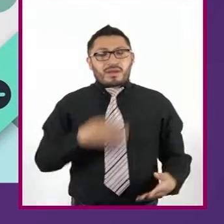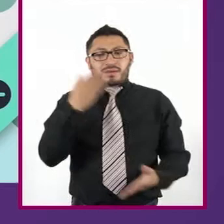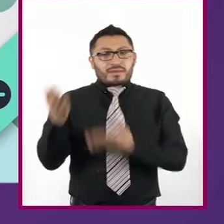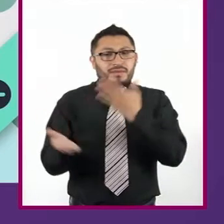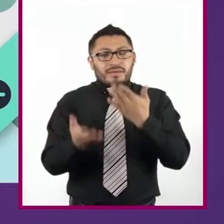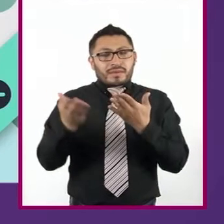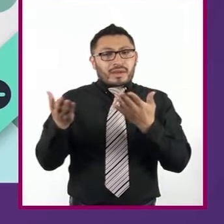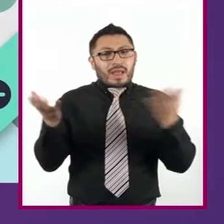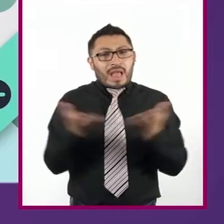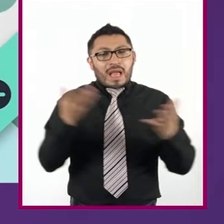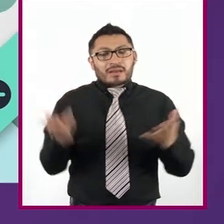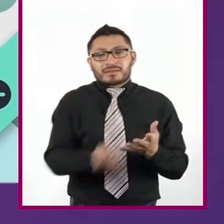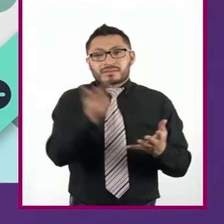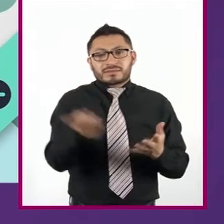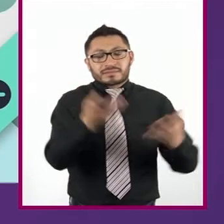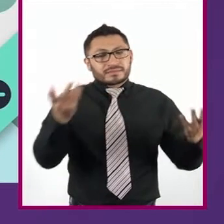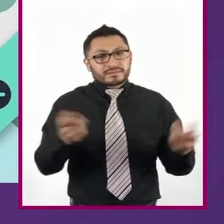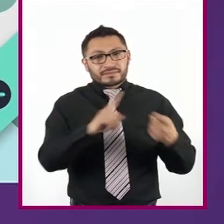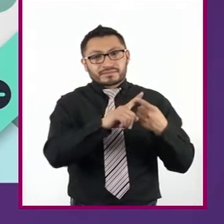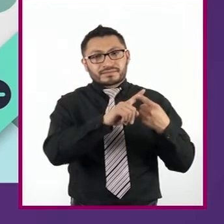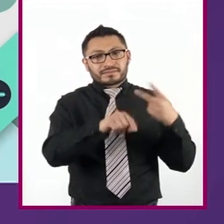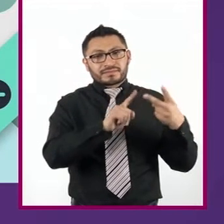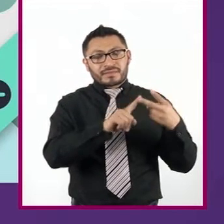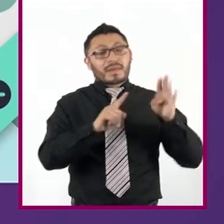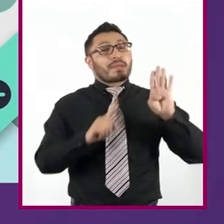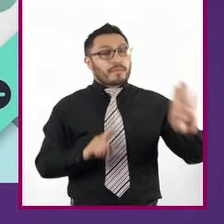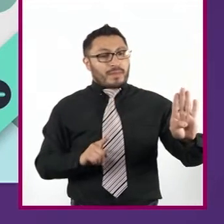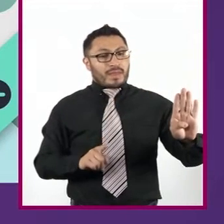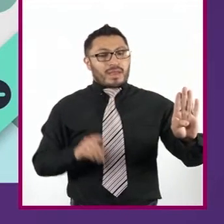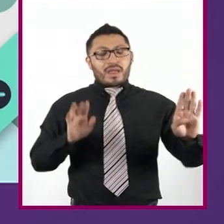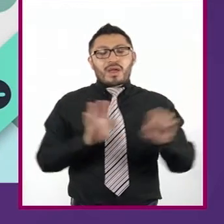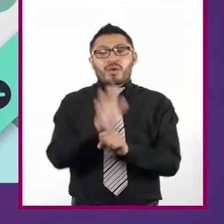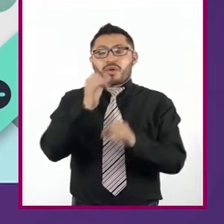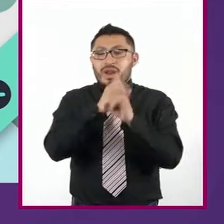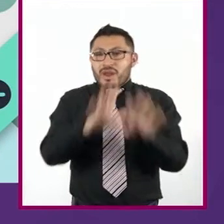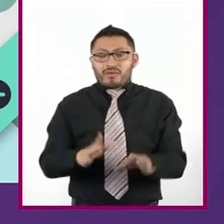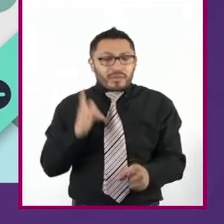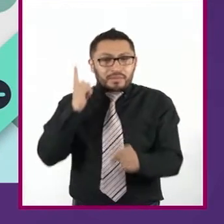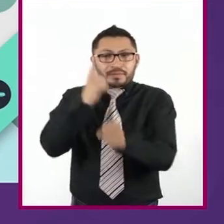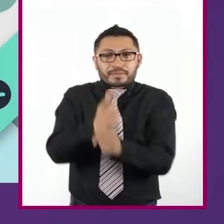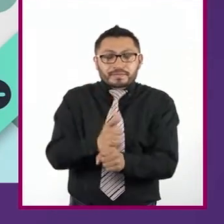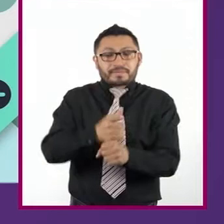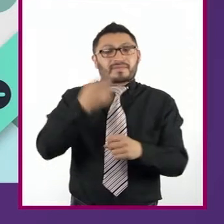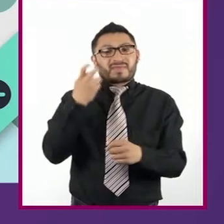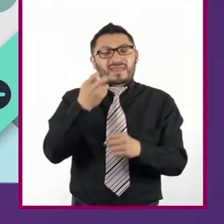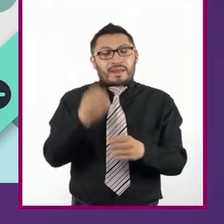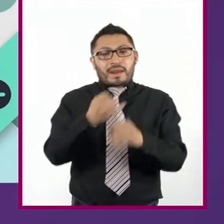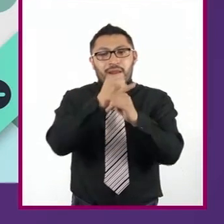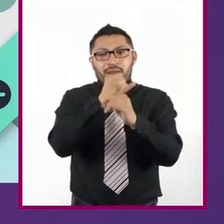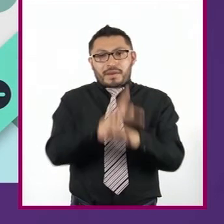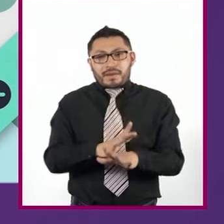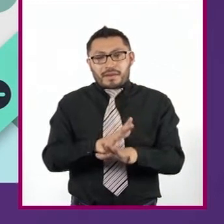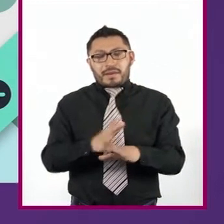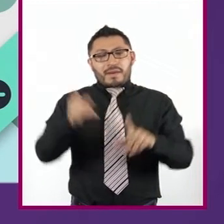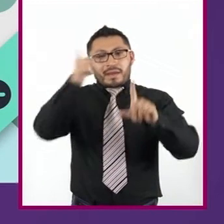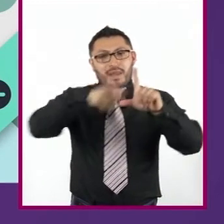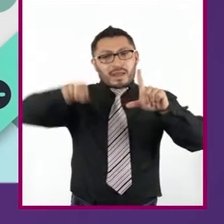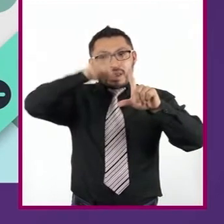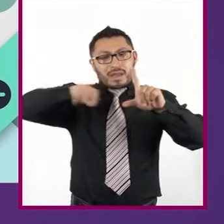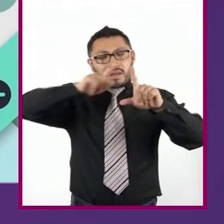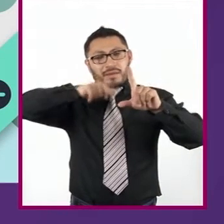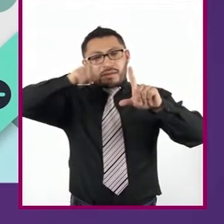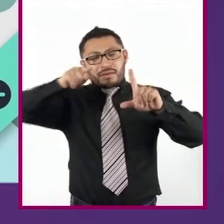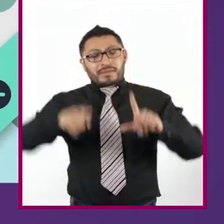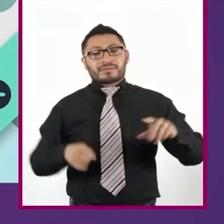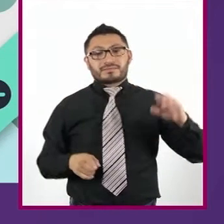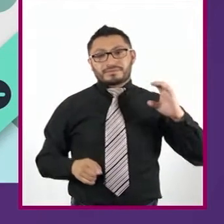encuesta? Inciso B. ¿Qué información se puede obtener a partir de la gráfica circular?